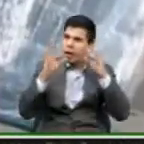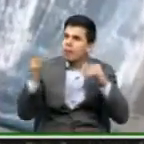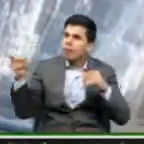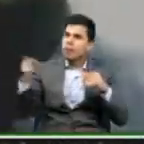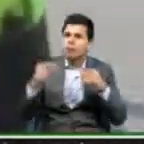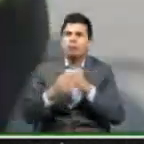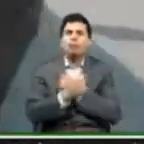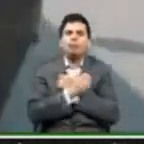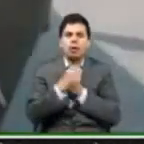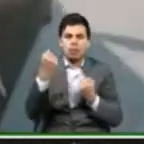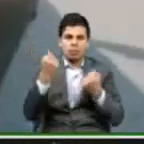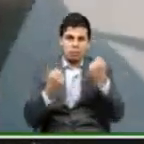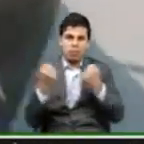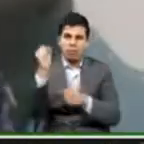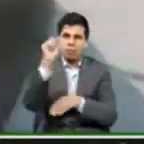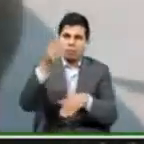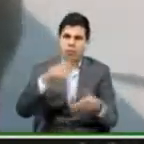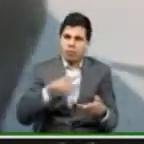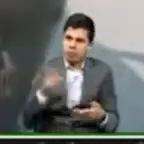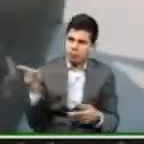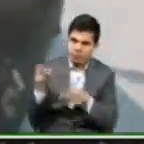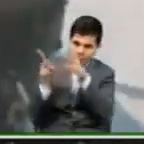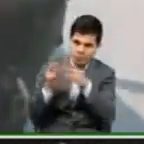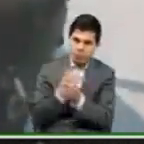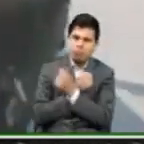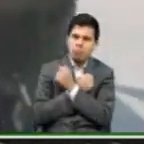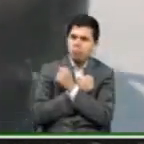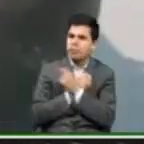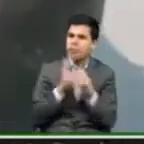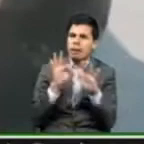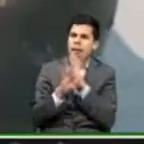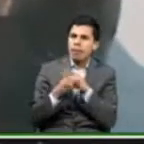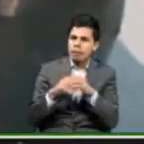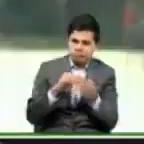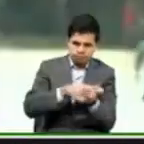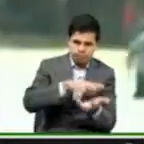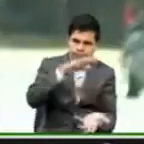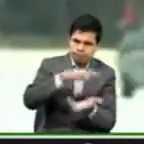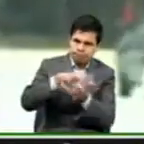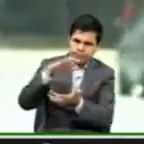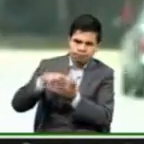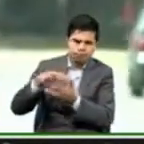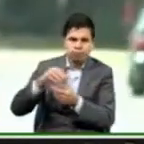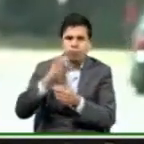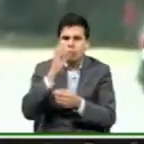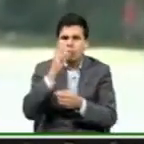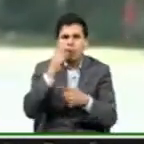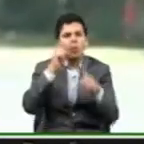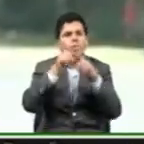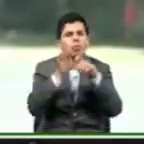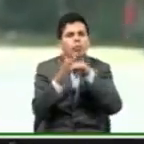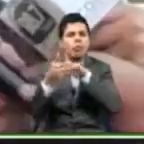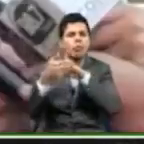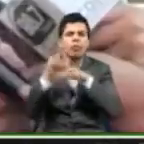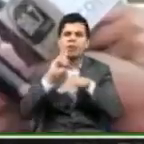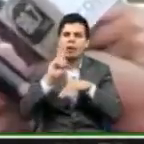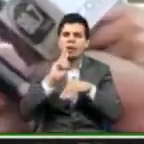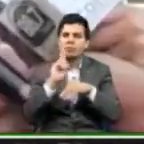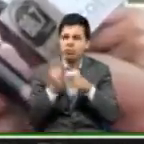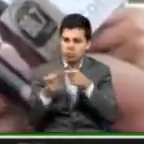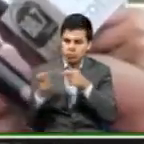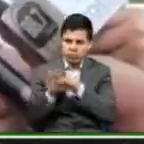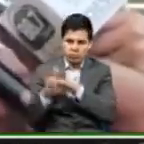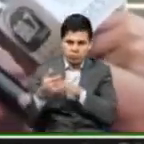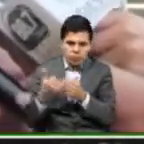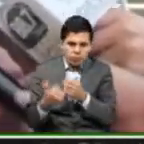una carroza fúnebre y en vez de llevar el féretro, llevaban la carga que se dirigía al parecer a la zona de frontera. Esta